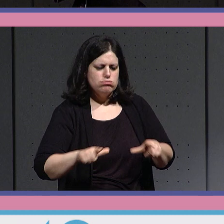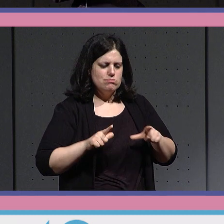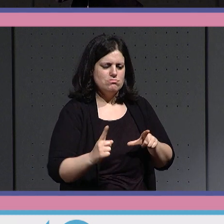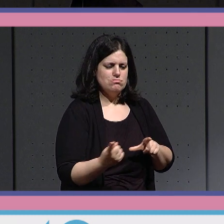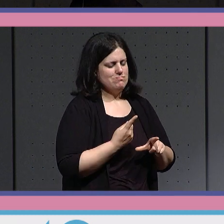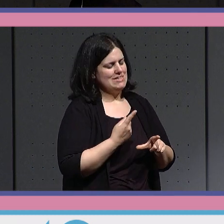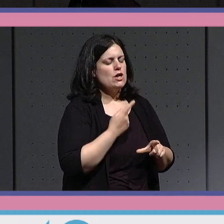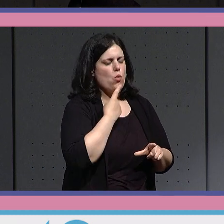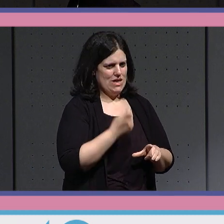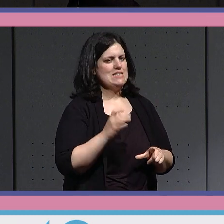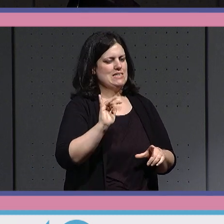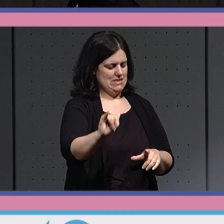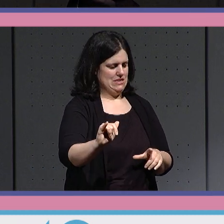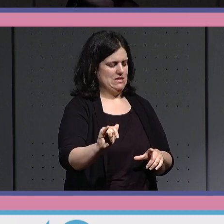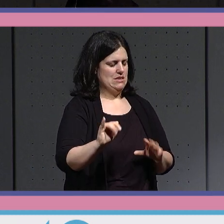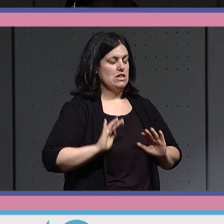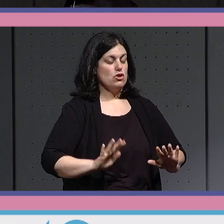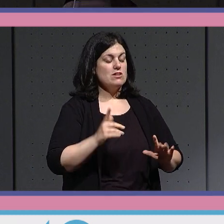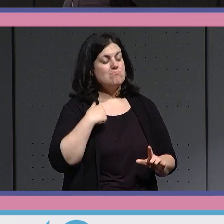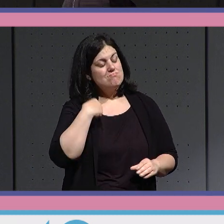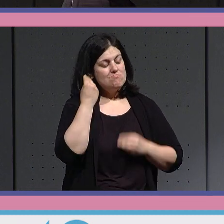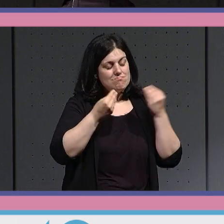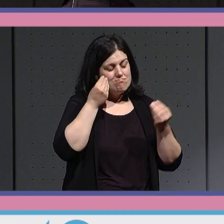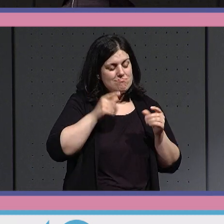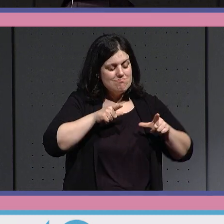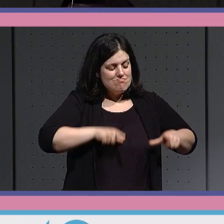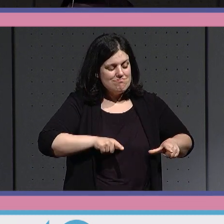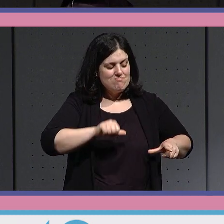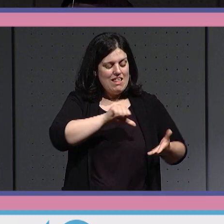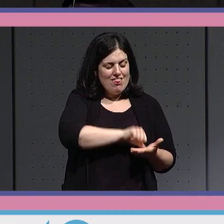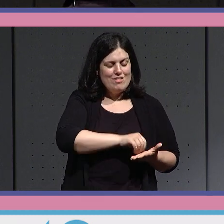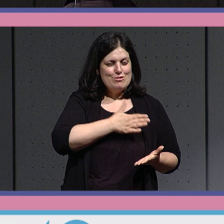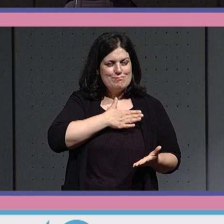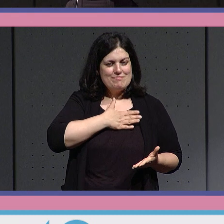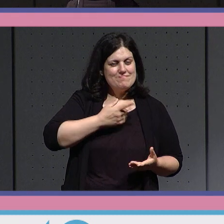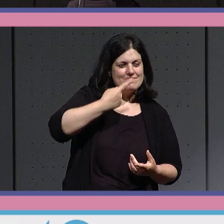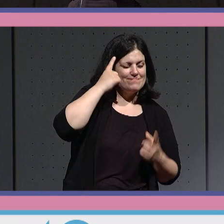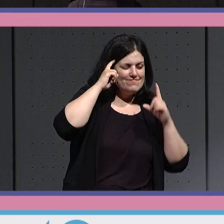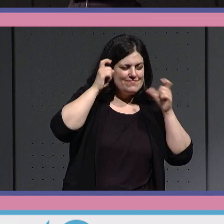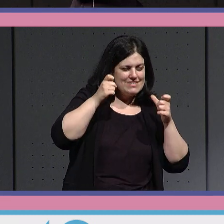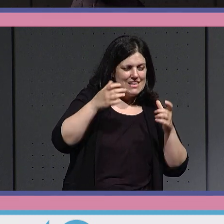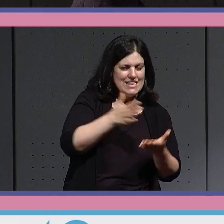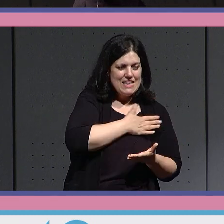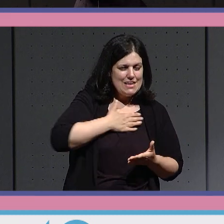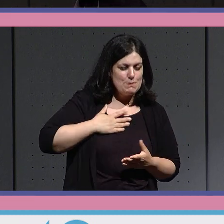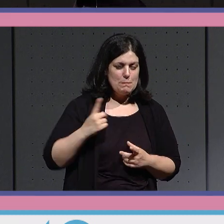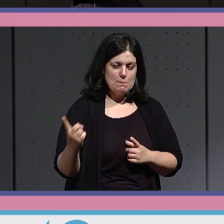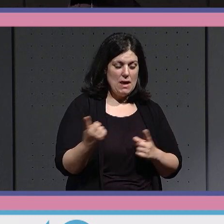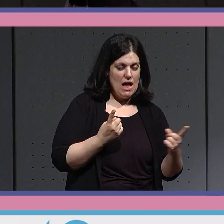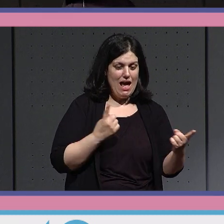adecuadamente. Entonces, de alguna forma estamos intentando, la idea es, pues no vamos a pedirle a todo el mundo